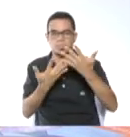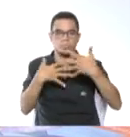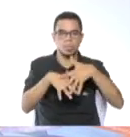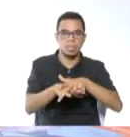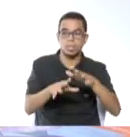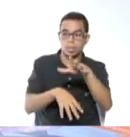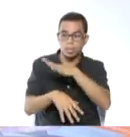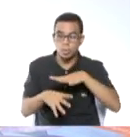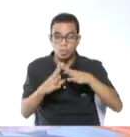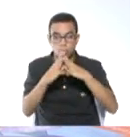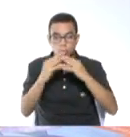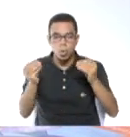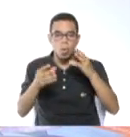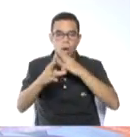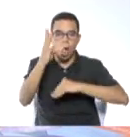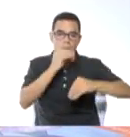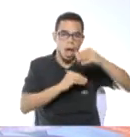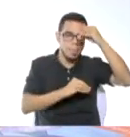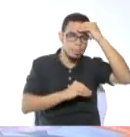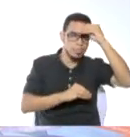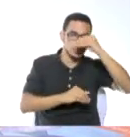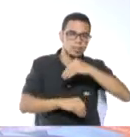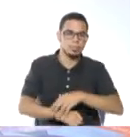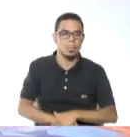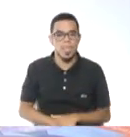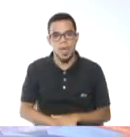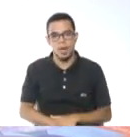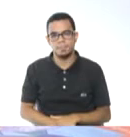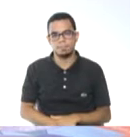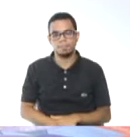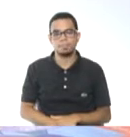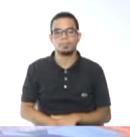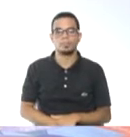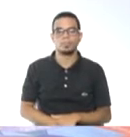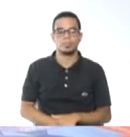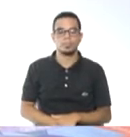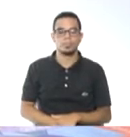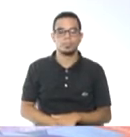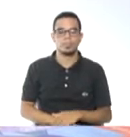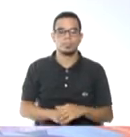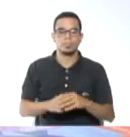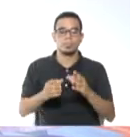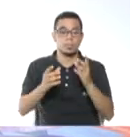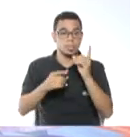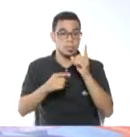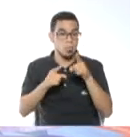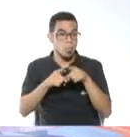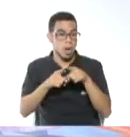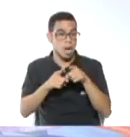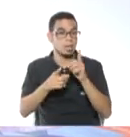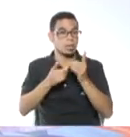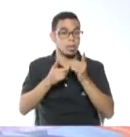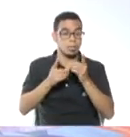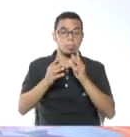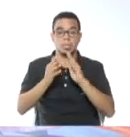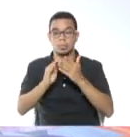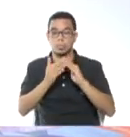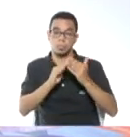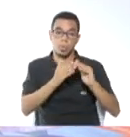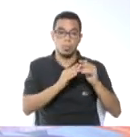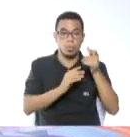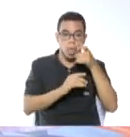esas nuevas culturas que pueden venir de otro país o la cultura de nuestras comunidades ancestrales, que también es